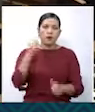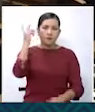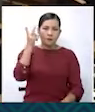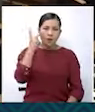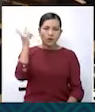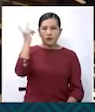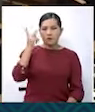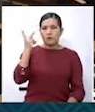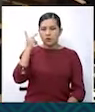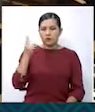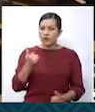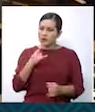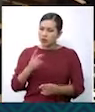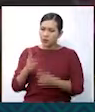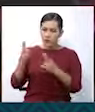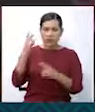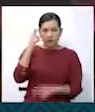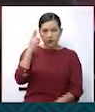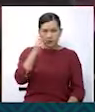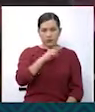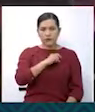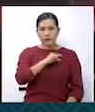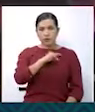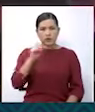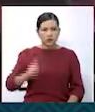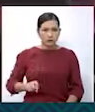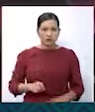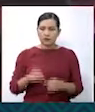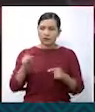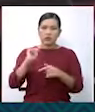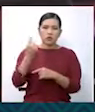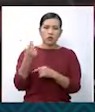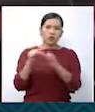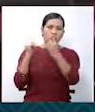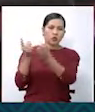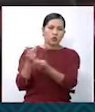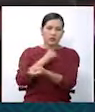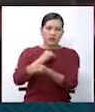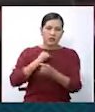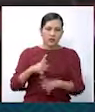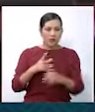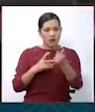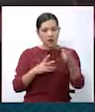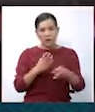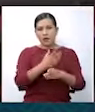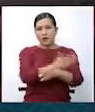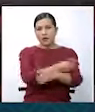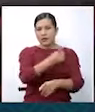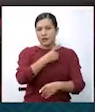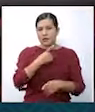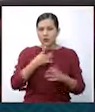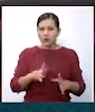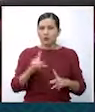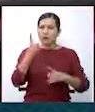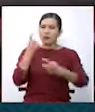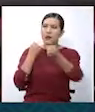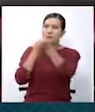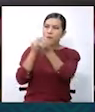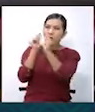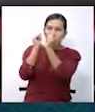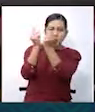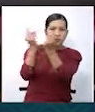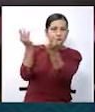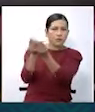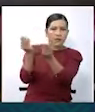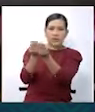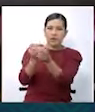cual les pide que reflexionen. Ellos obedecen a esos senadores o diputados radicales, obedecen a ciertos grupos de poder que se oponen a